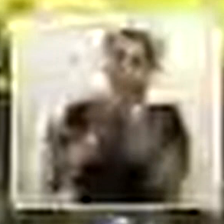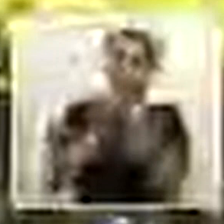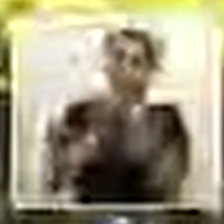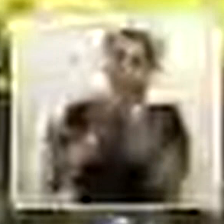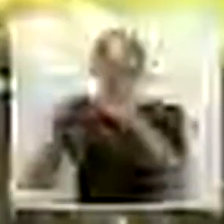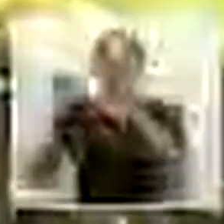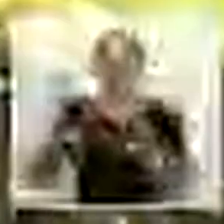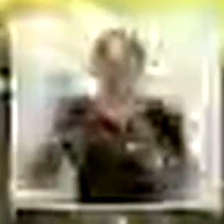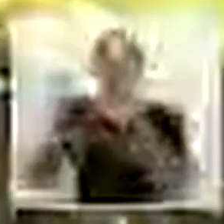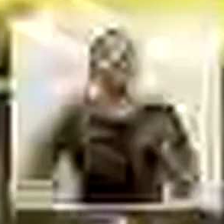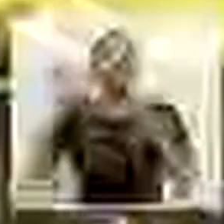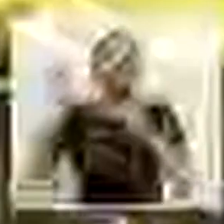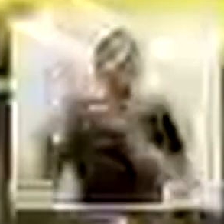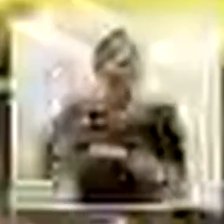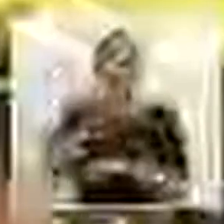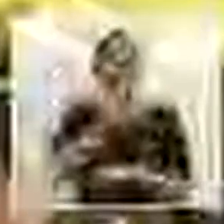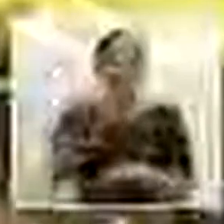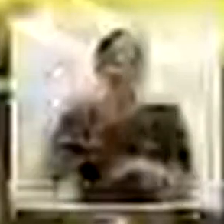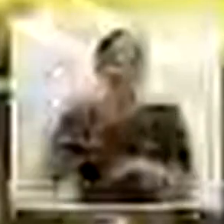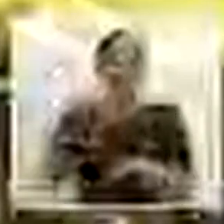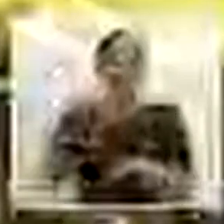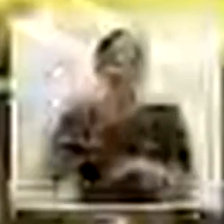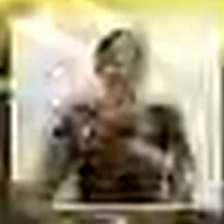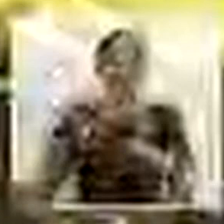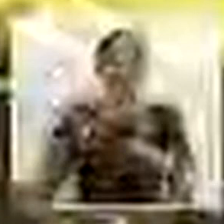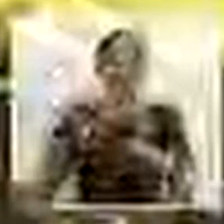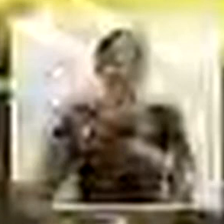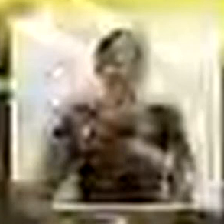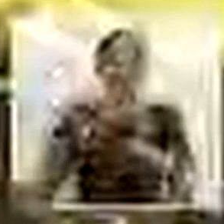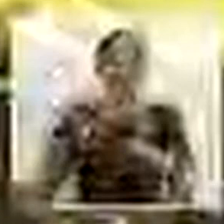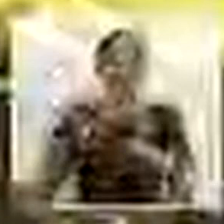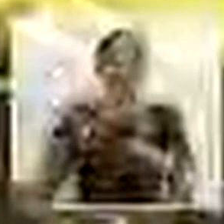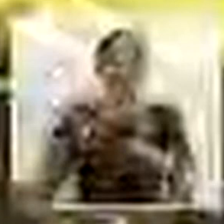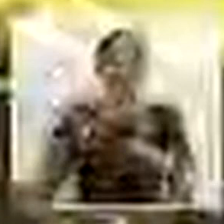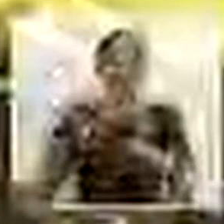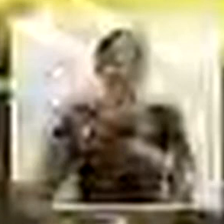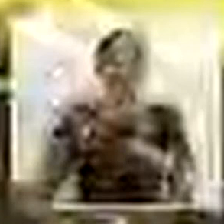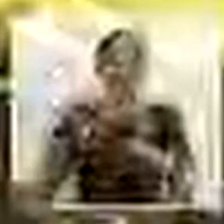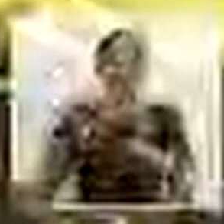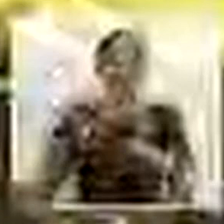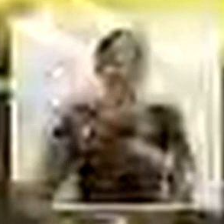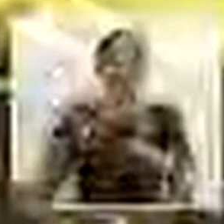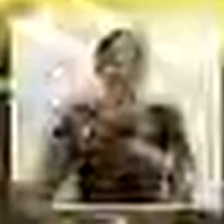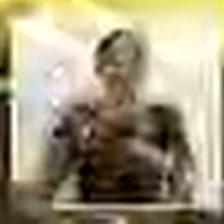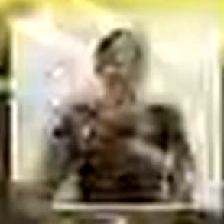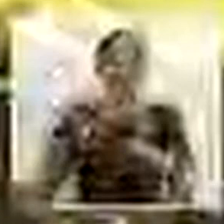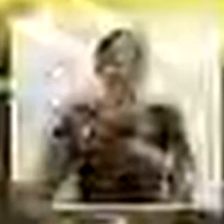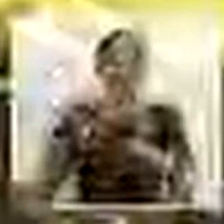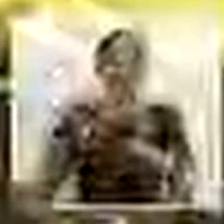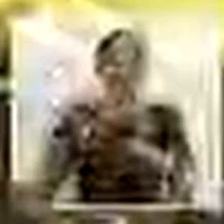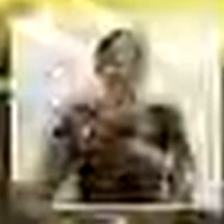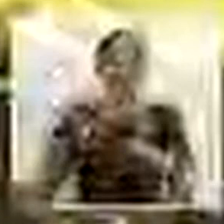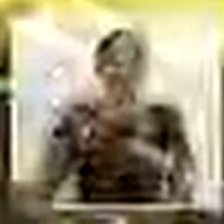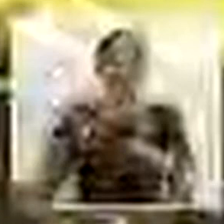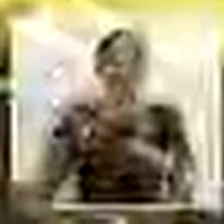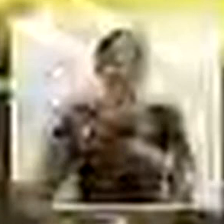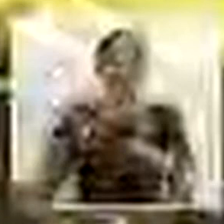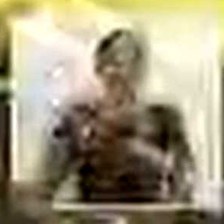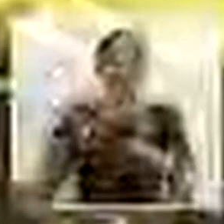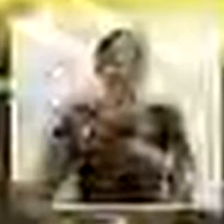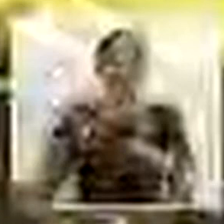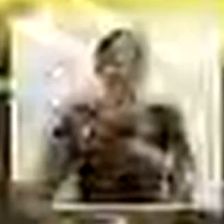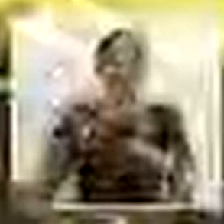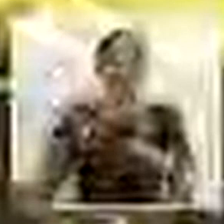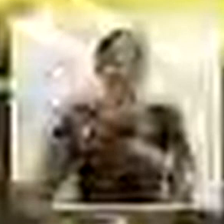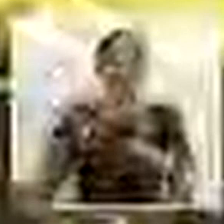deciden irse una semana a vacaciones. Quisiera saber cuál fue la recomendación del Ministerio de Salud para los diputados, porque en el ministerio hubo un caso y